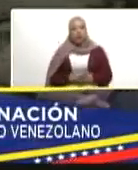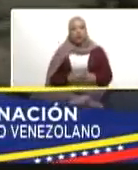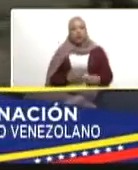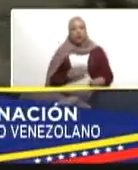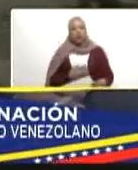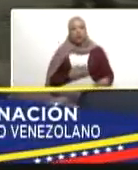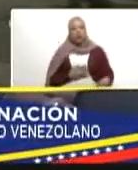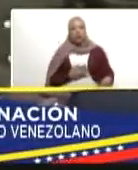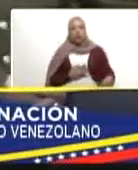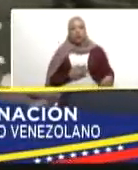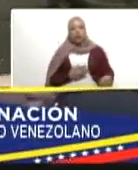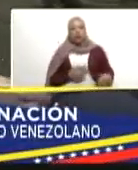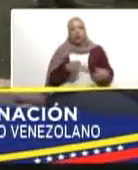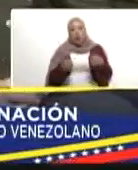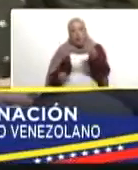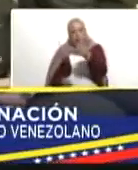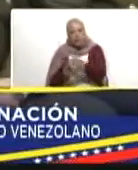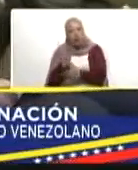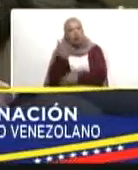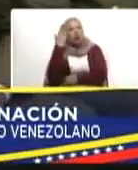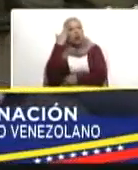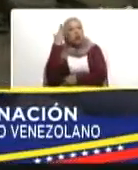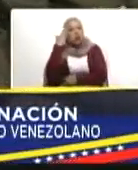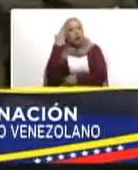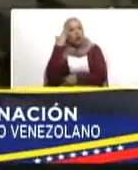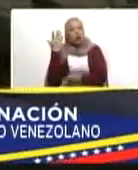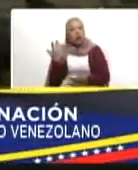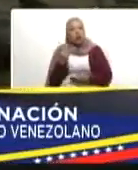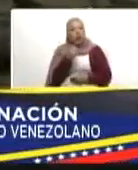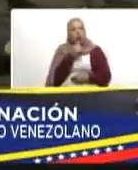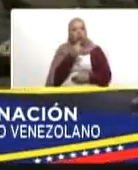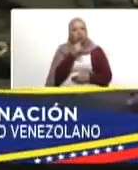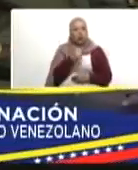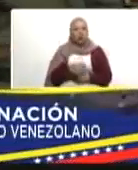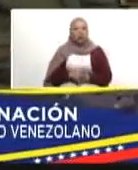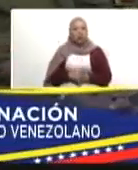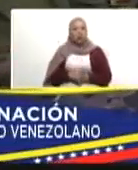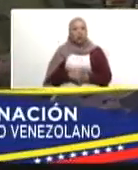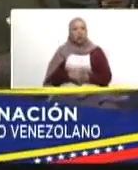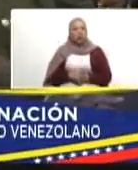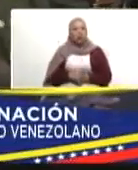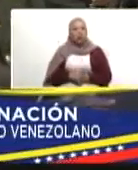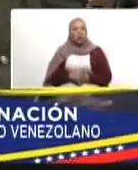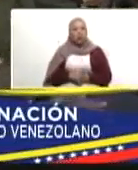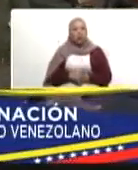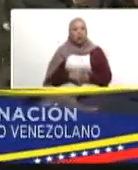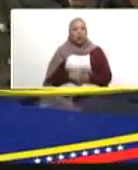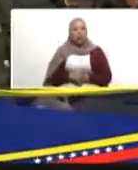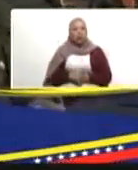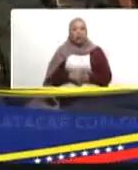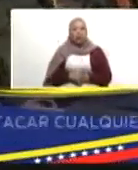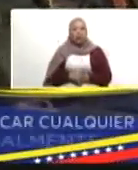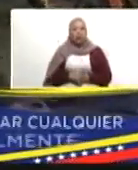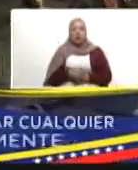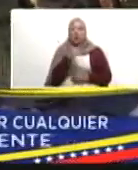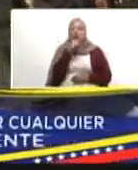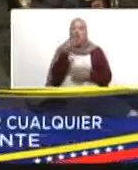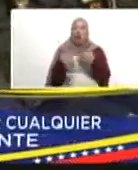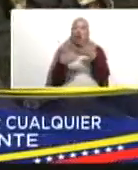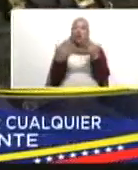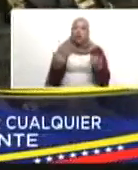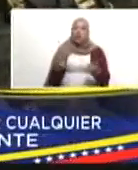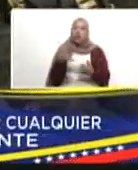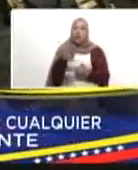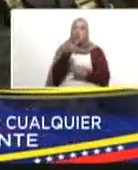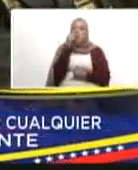junio mayo ya sabemos lo que hicieron Ledesma en Madrid y ellos hicieron los locos y se fueron bravos de las conversaciones yo le